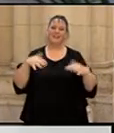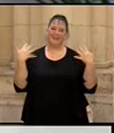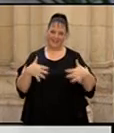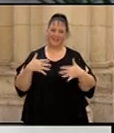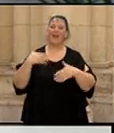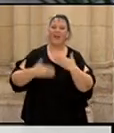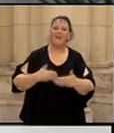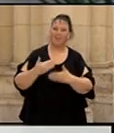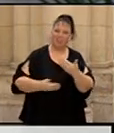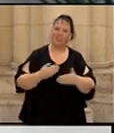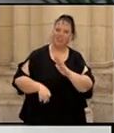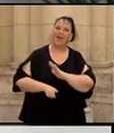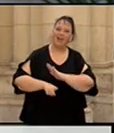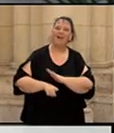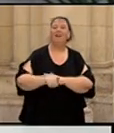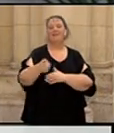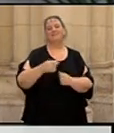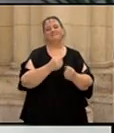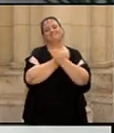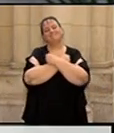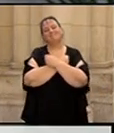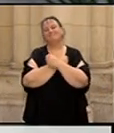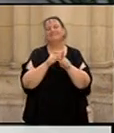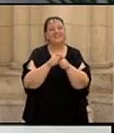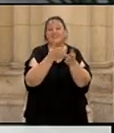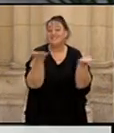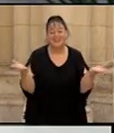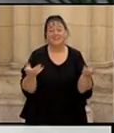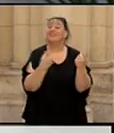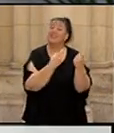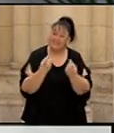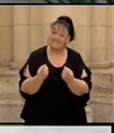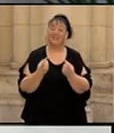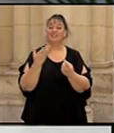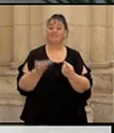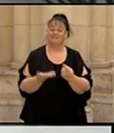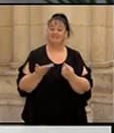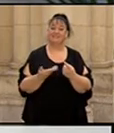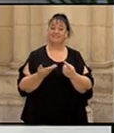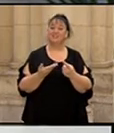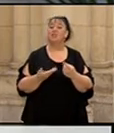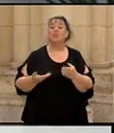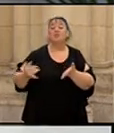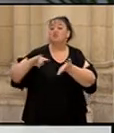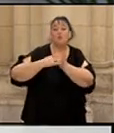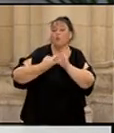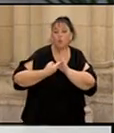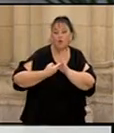alegría. Queridos hermanos, es necesario. La salida